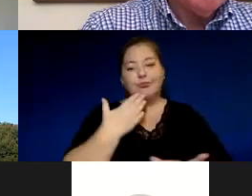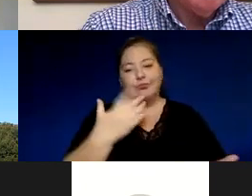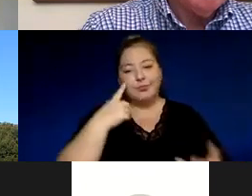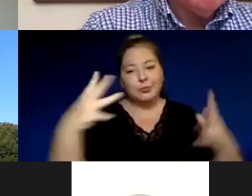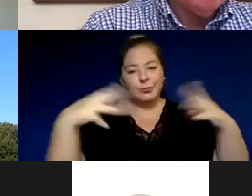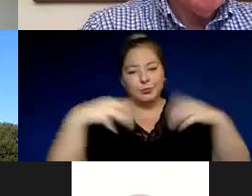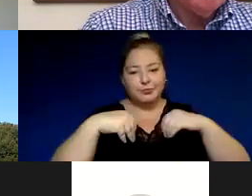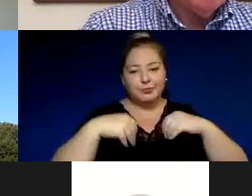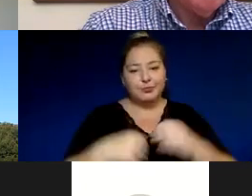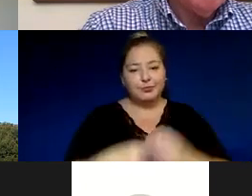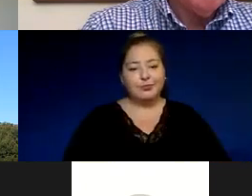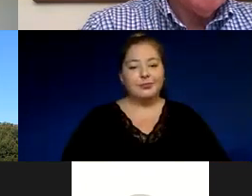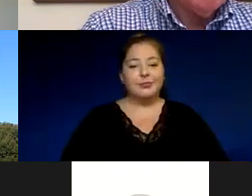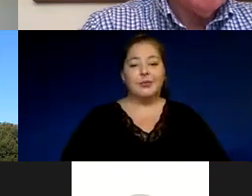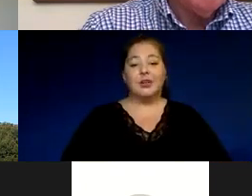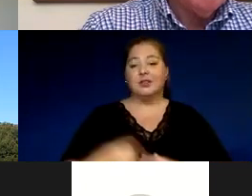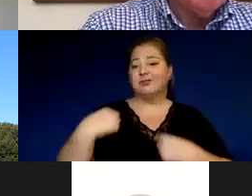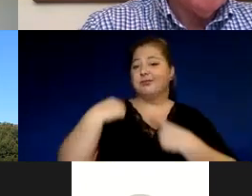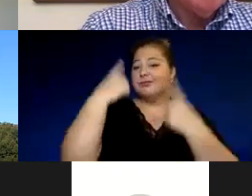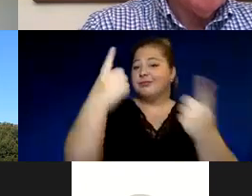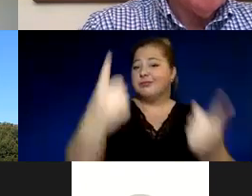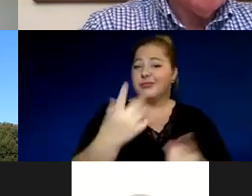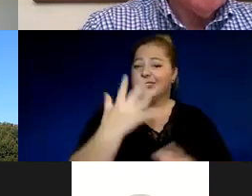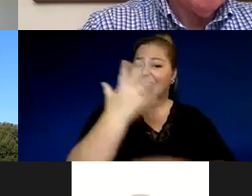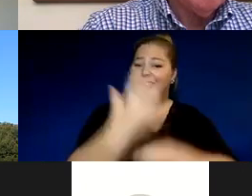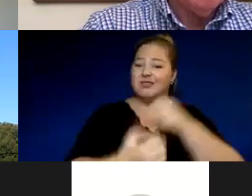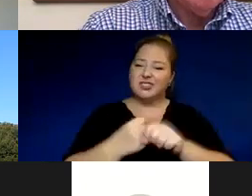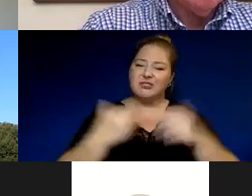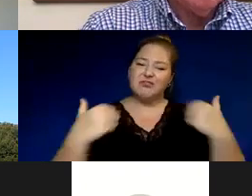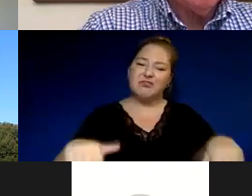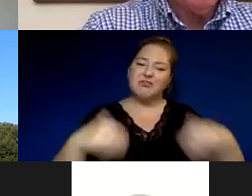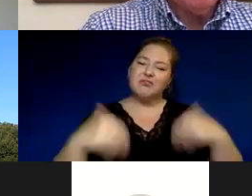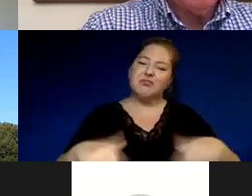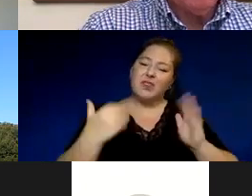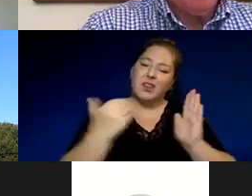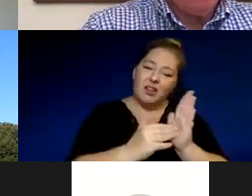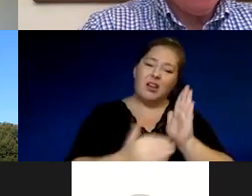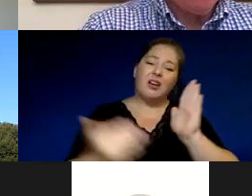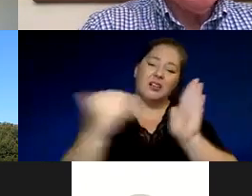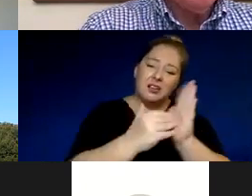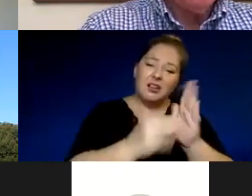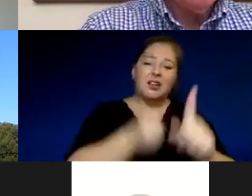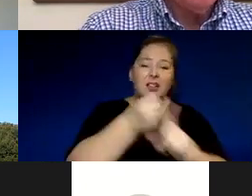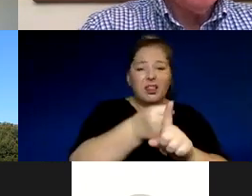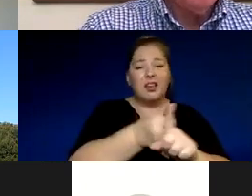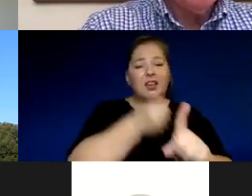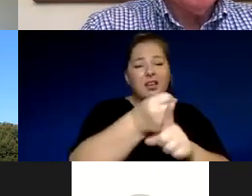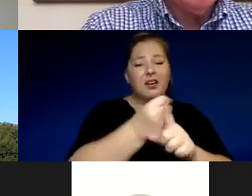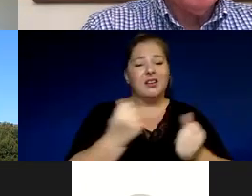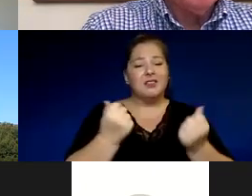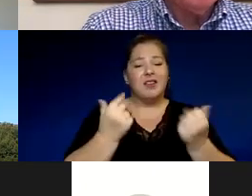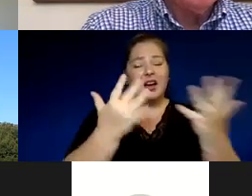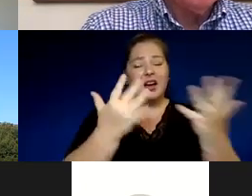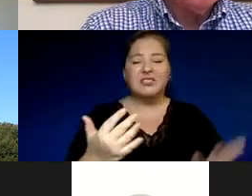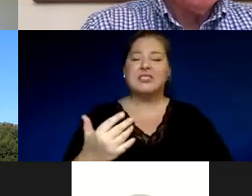que en los últimos 5 años no hemos visto otra cosa que ese tipo de incendios forestales que han dificultado